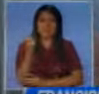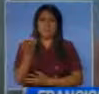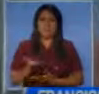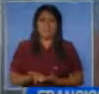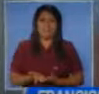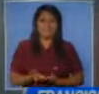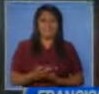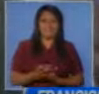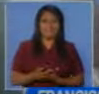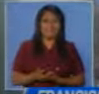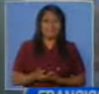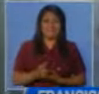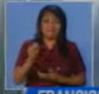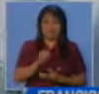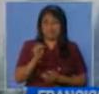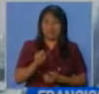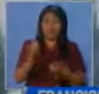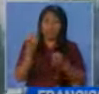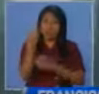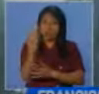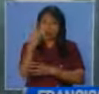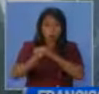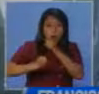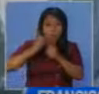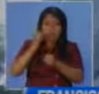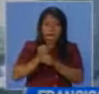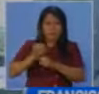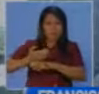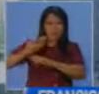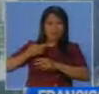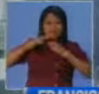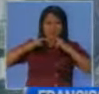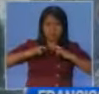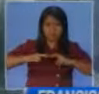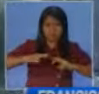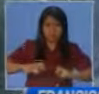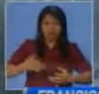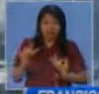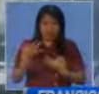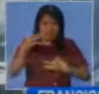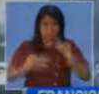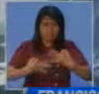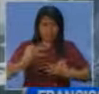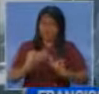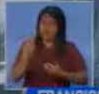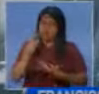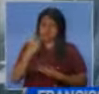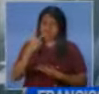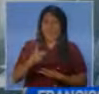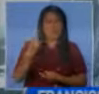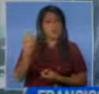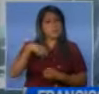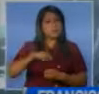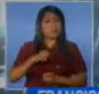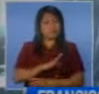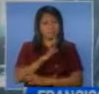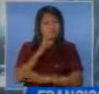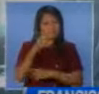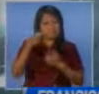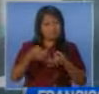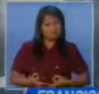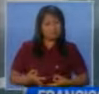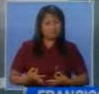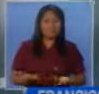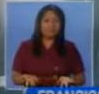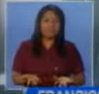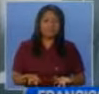Así estamos. 2 años de indagación y lo único que ha hecho el fiscal es demostrar que soy inocente. No han peritado absolutamente